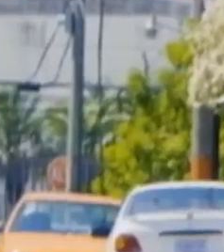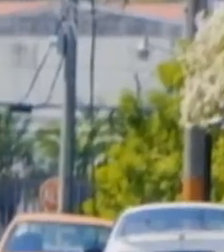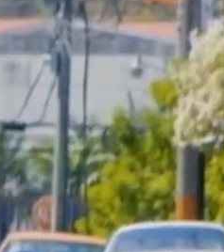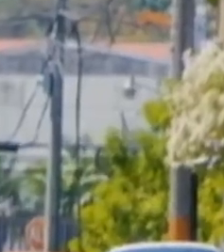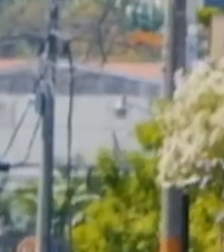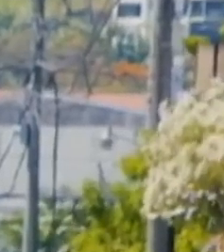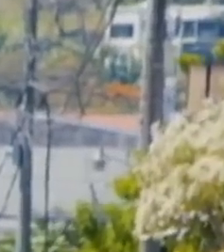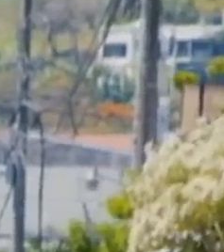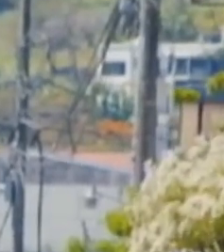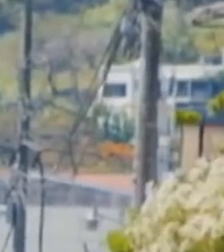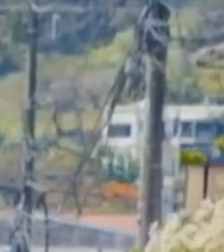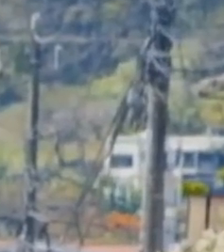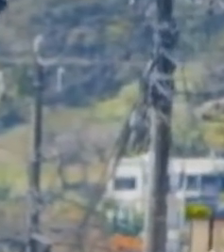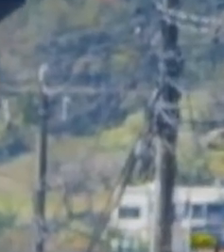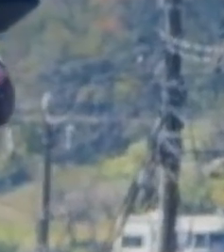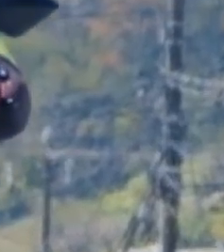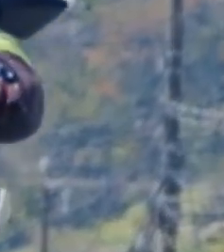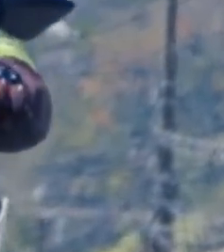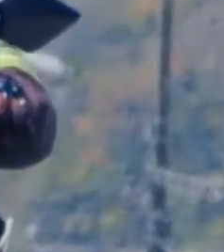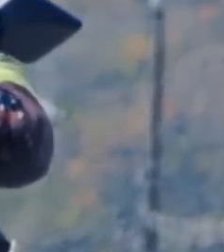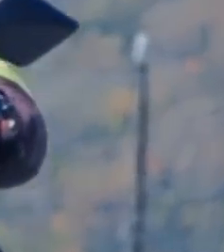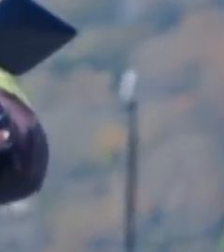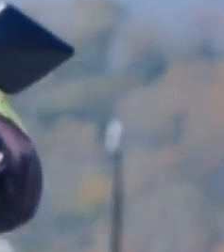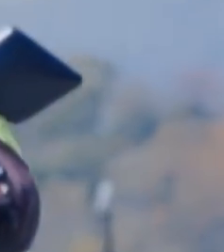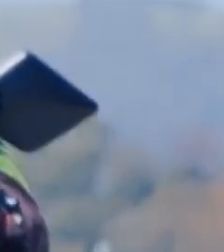el tiempo para protegerse nos puede salvar la vida.